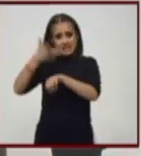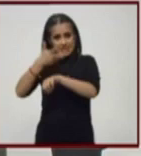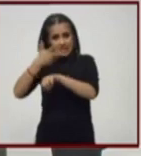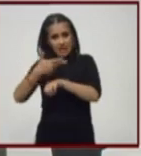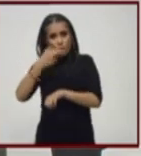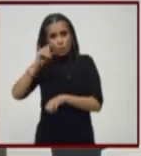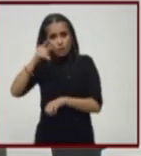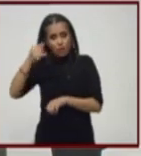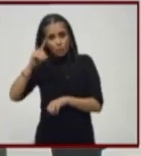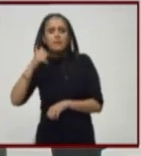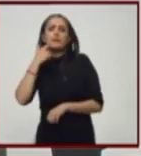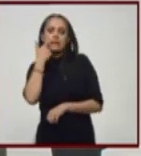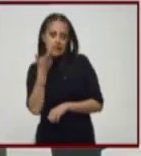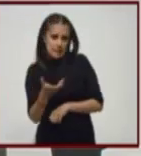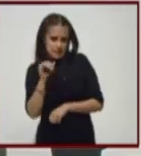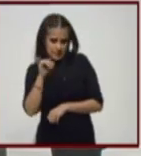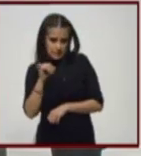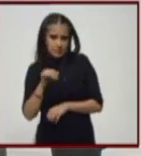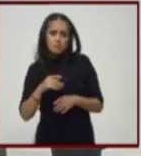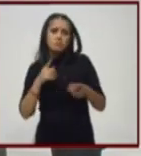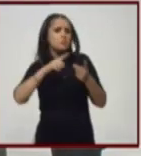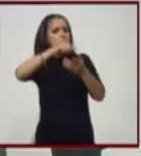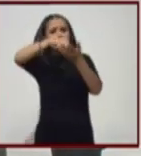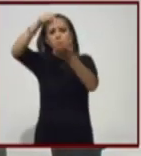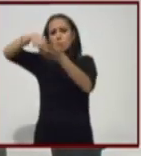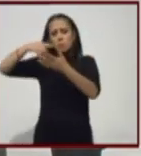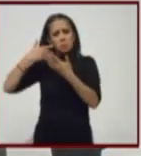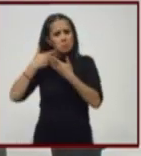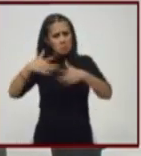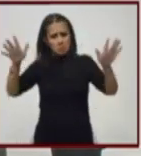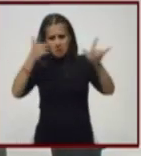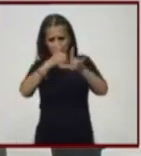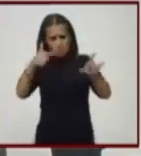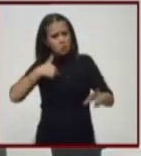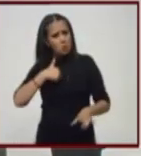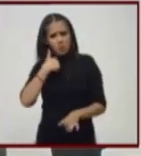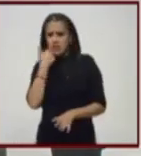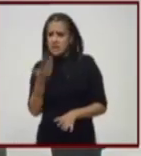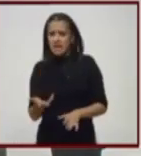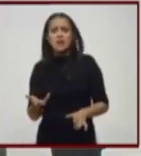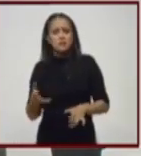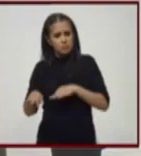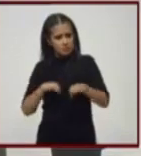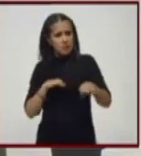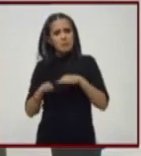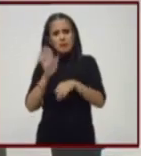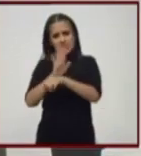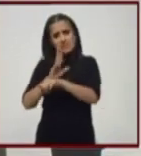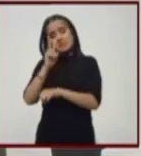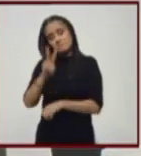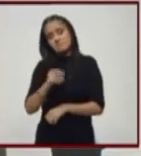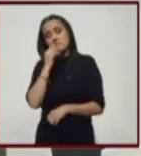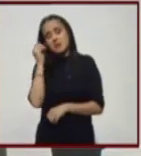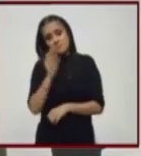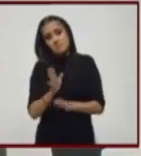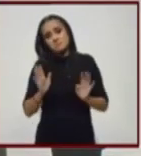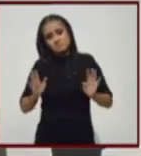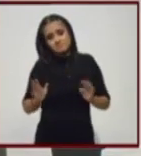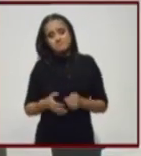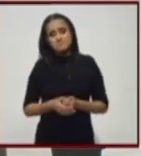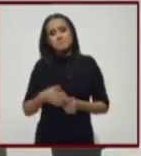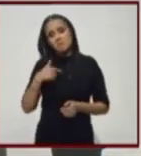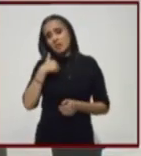éste donde fuera por supuesto sería maravilloso si hay que